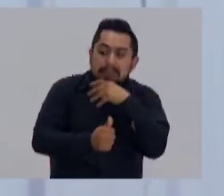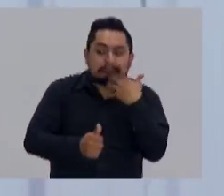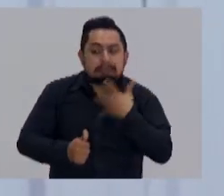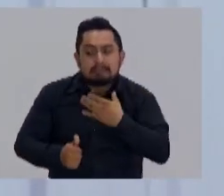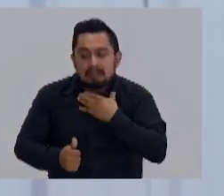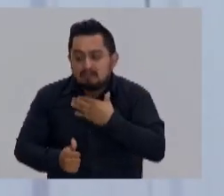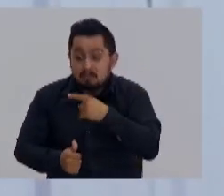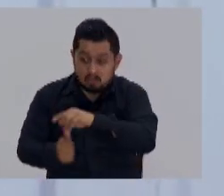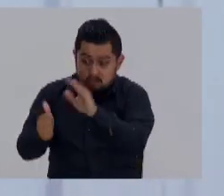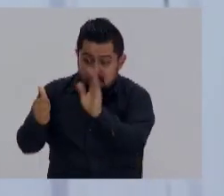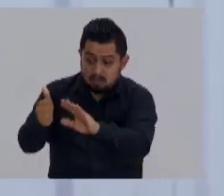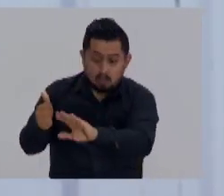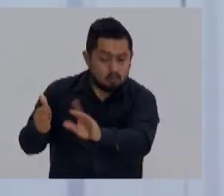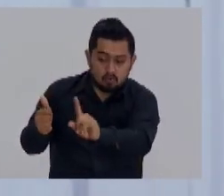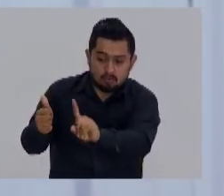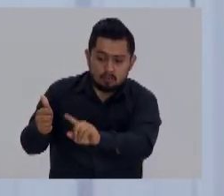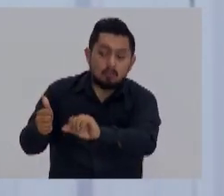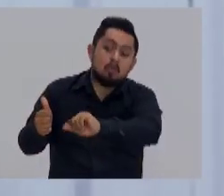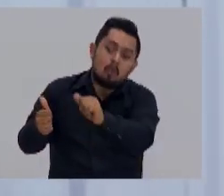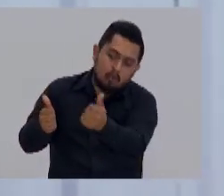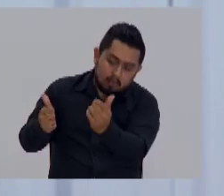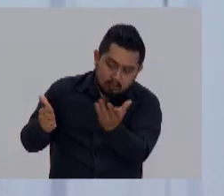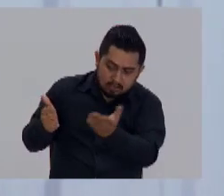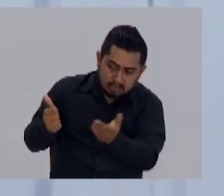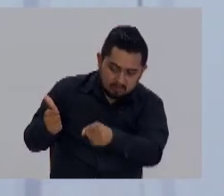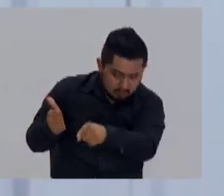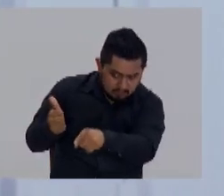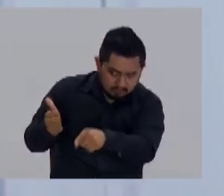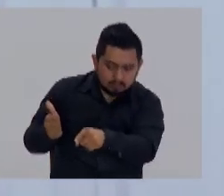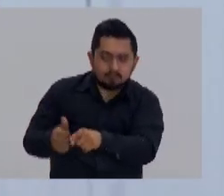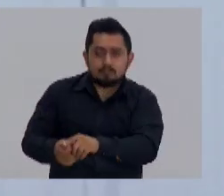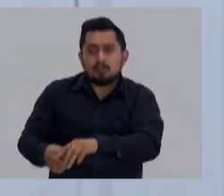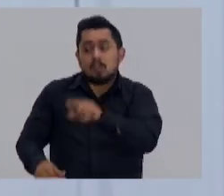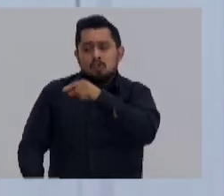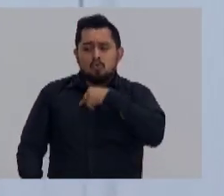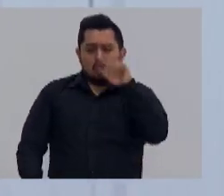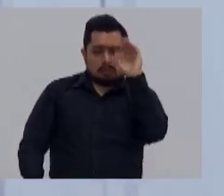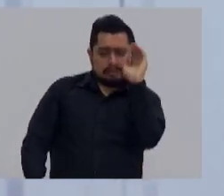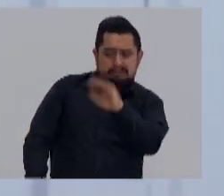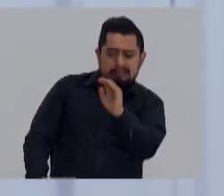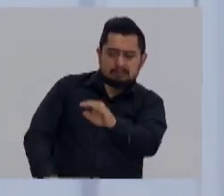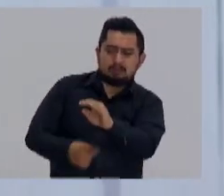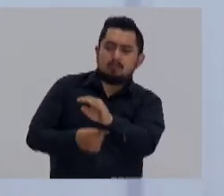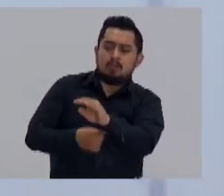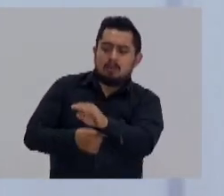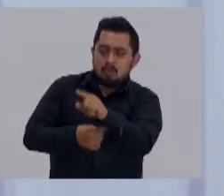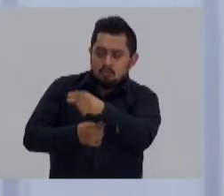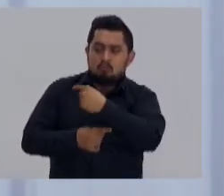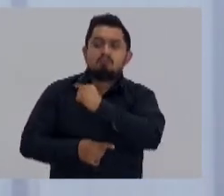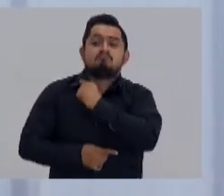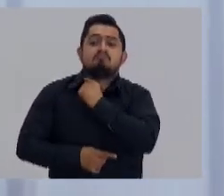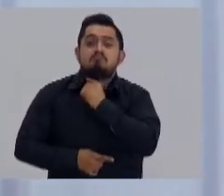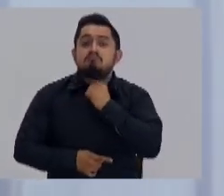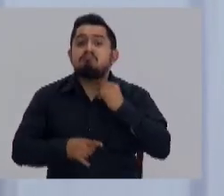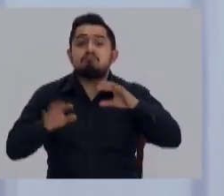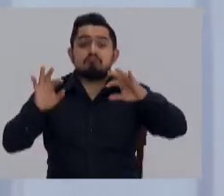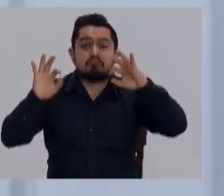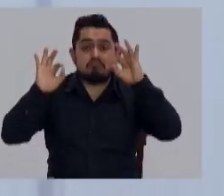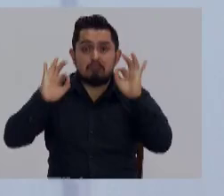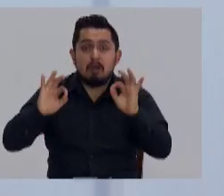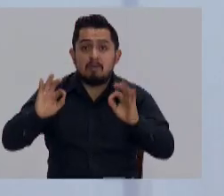no te he llamado para ser un libertador. Te he llamado para que seas sumo sacerdote.